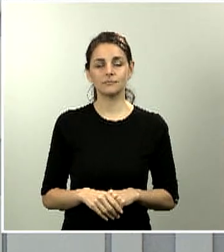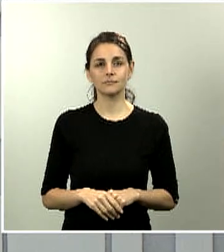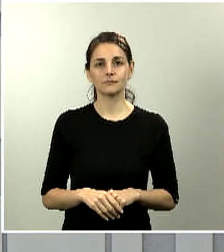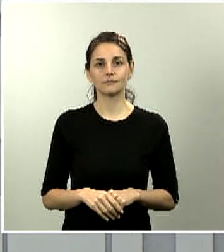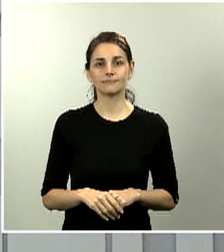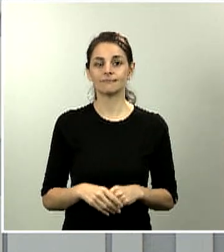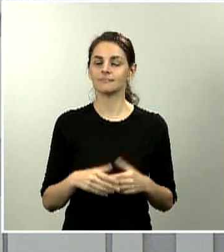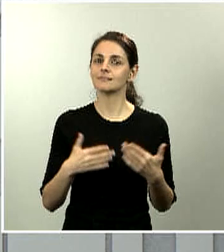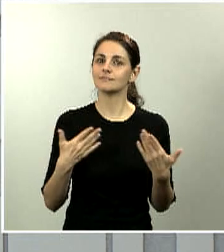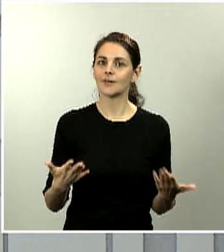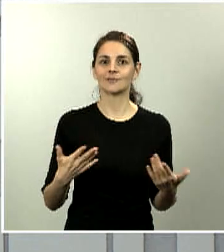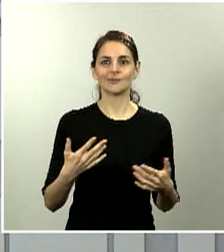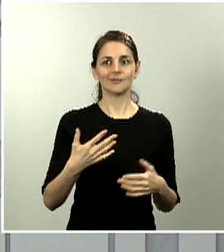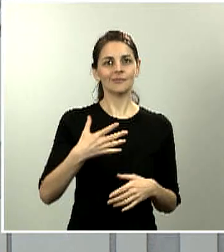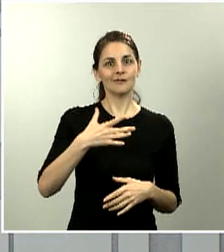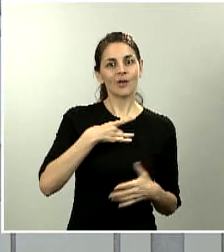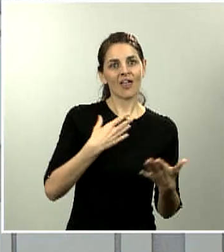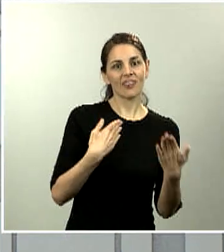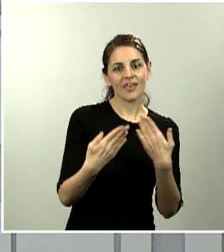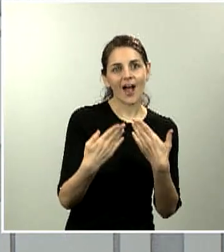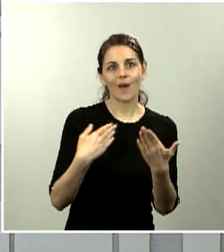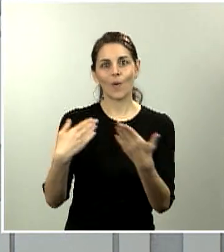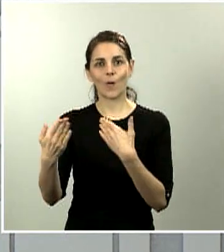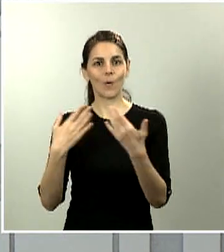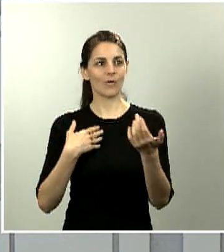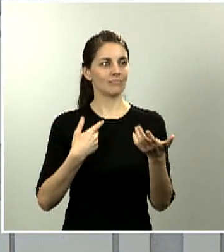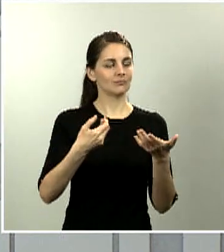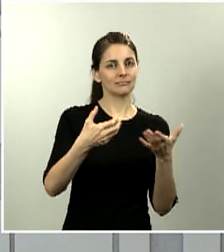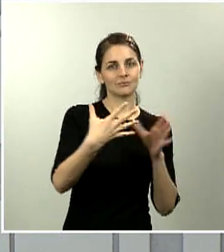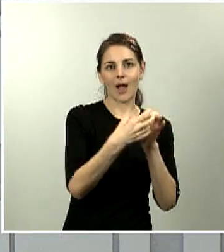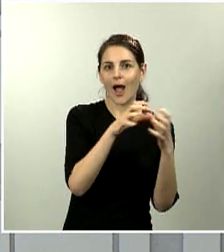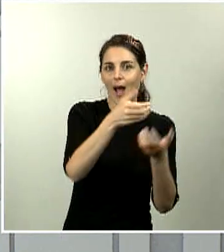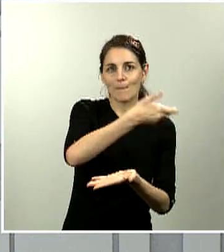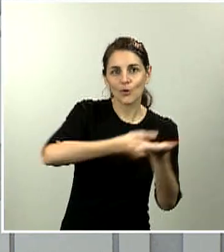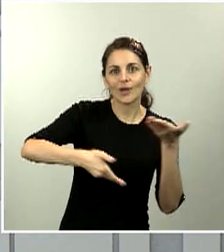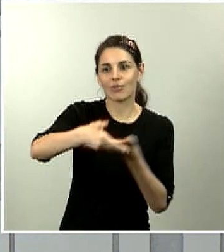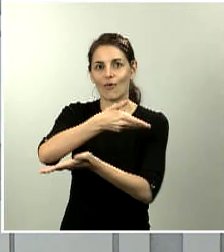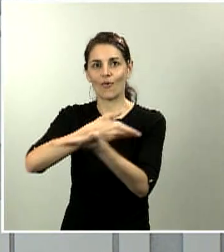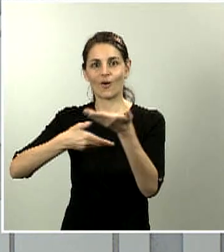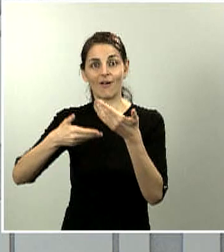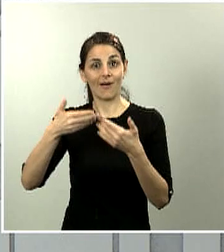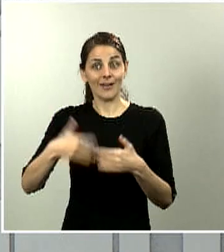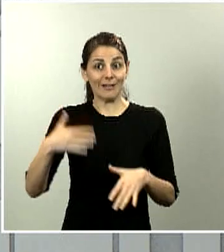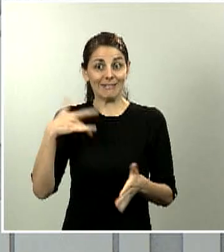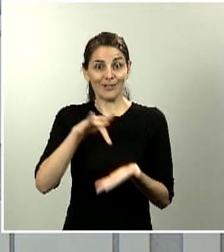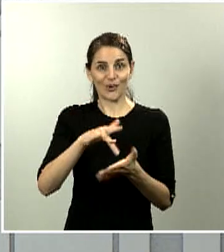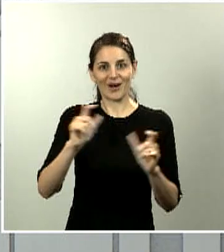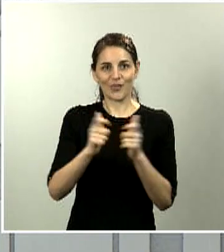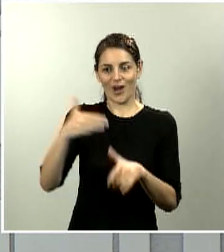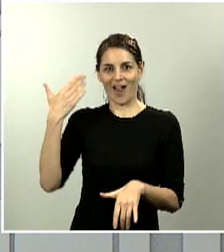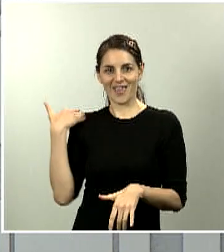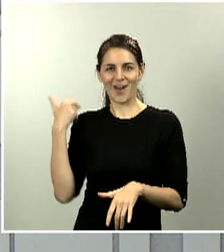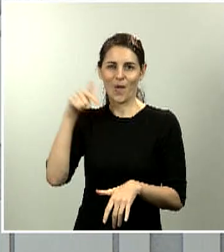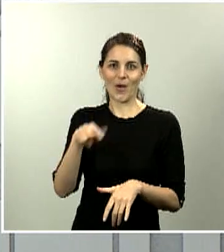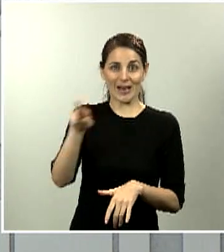al diálogo desde el talento, desde la aportación, se suma a las que ya se realizaron en el día de ayer, que quiero recordar que